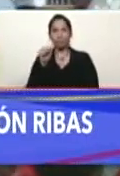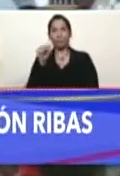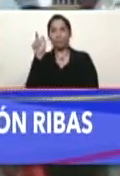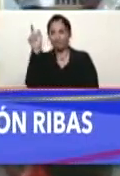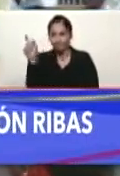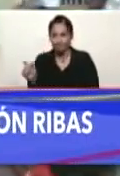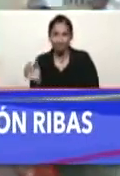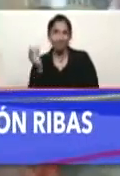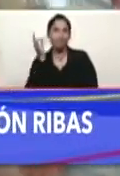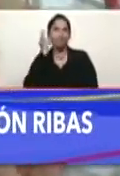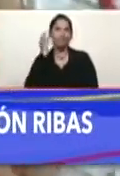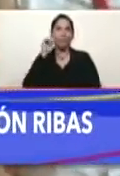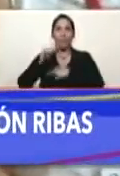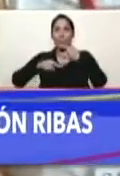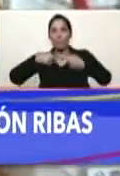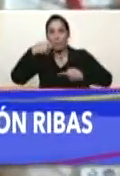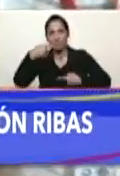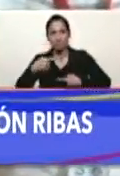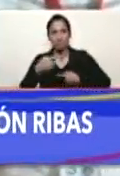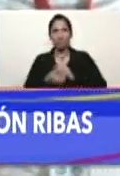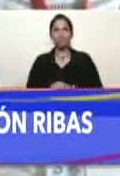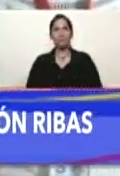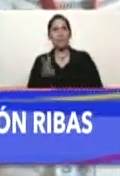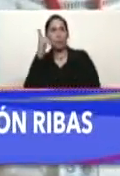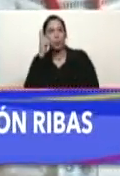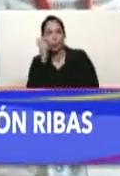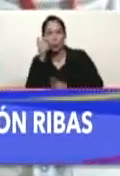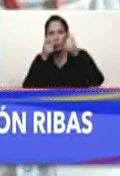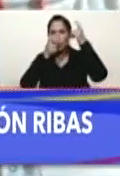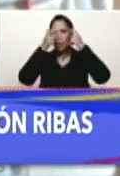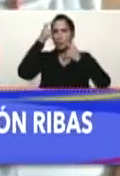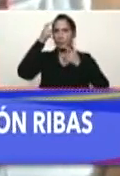Y luego escuchó a Chávez